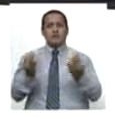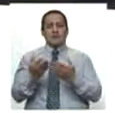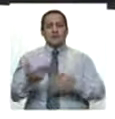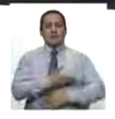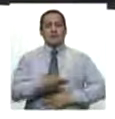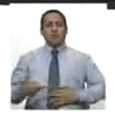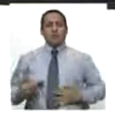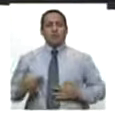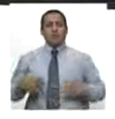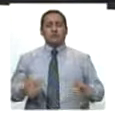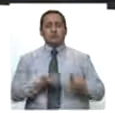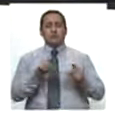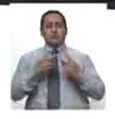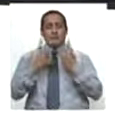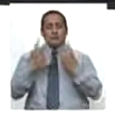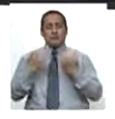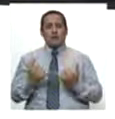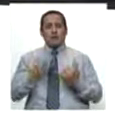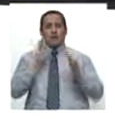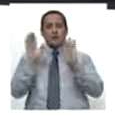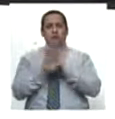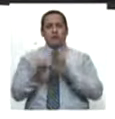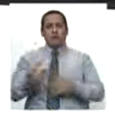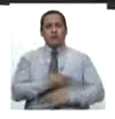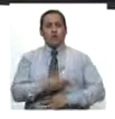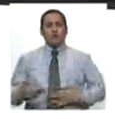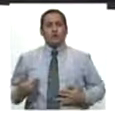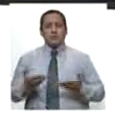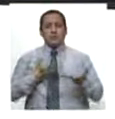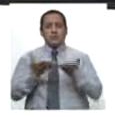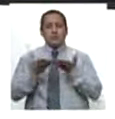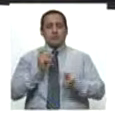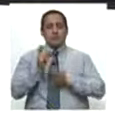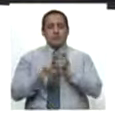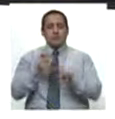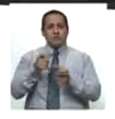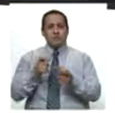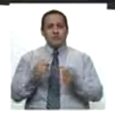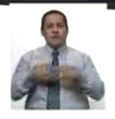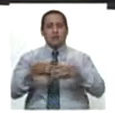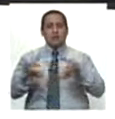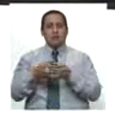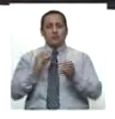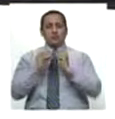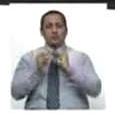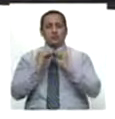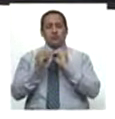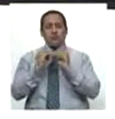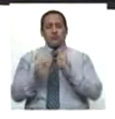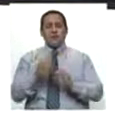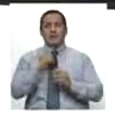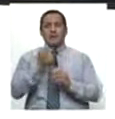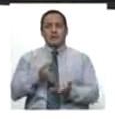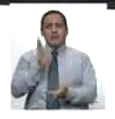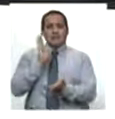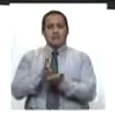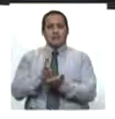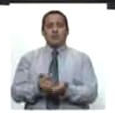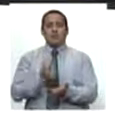Estado. Y cambio, en el caso de las instituciones privadas de servicio público, el ente regulador y